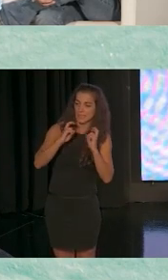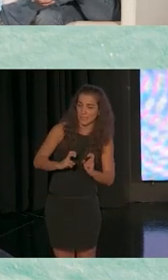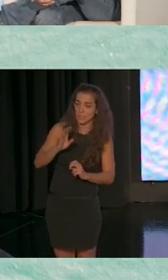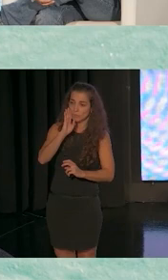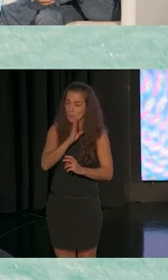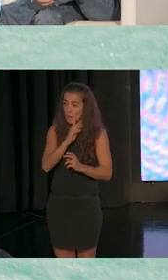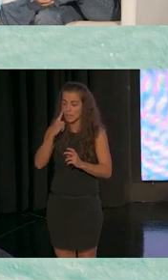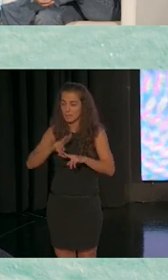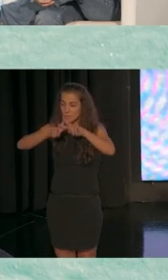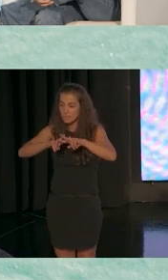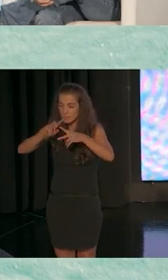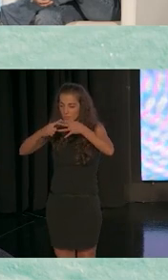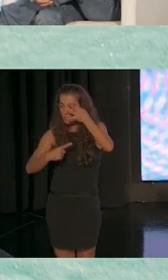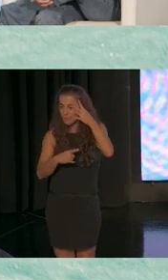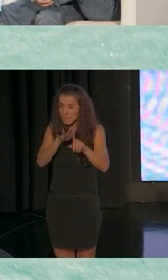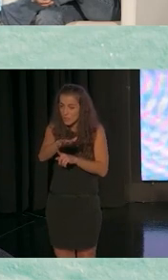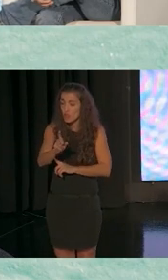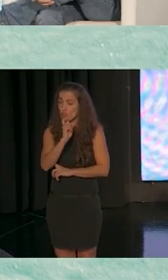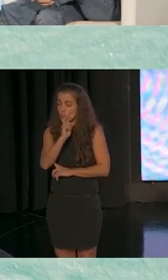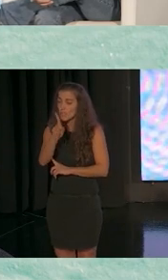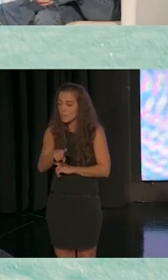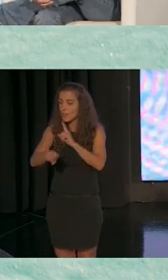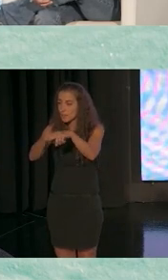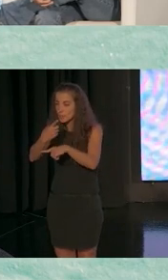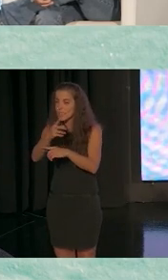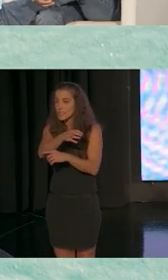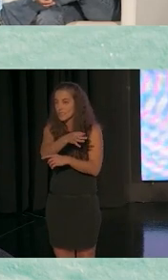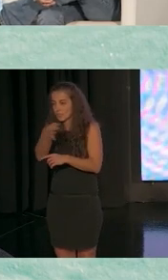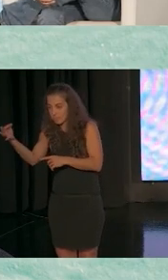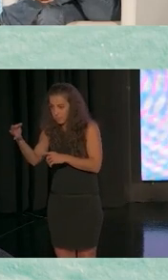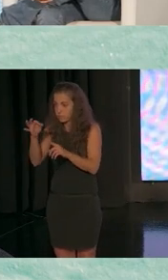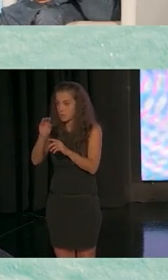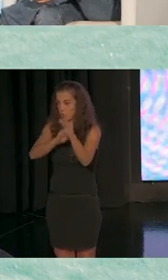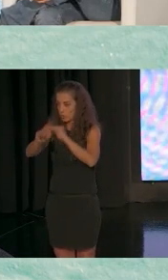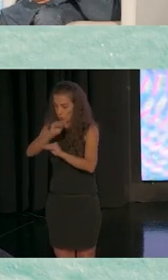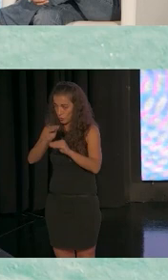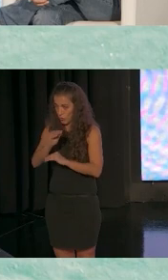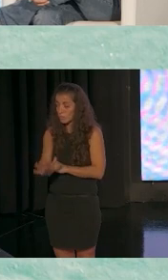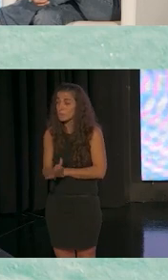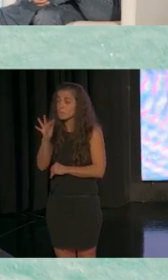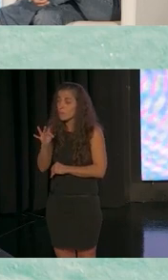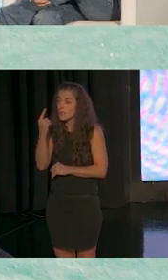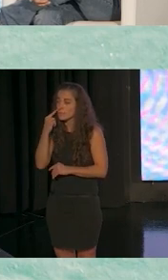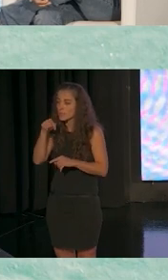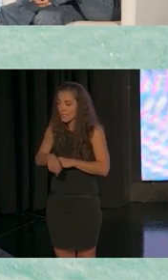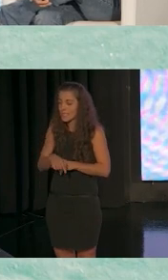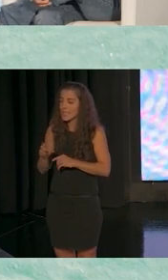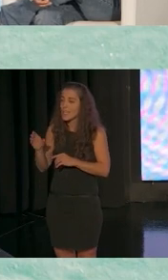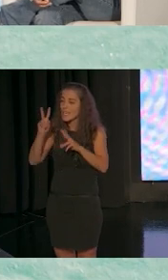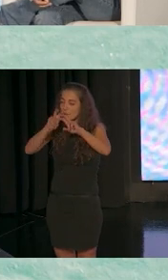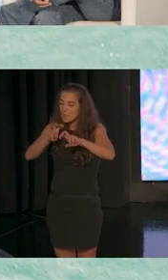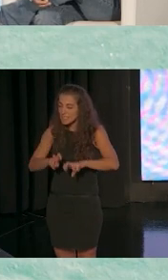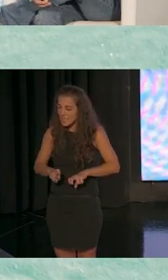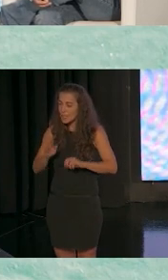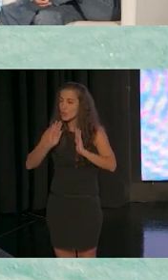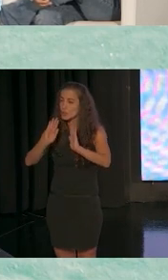también nos ponemos derivar implicaciones eficaces y este es solo un ejemplo de cómo se pueden aterrizar en investigación los principios de